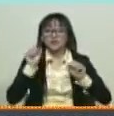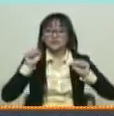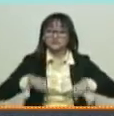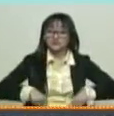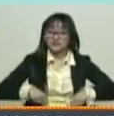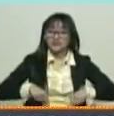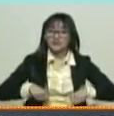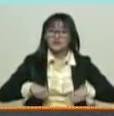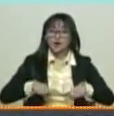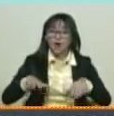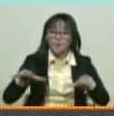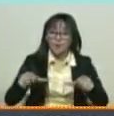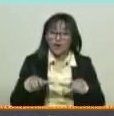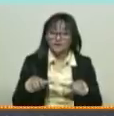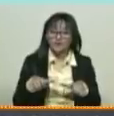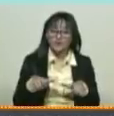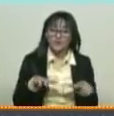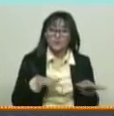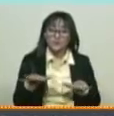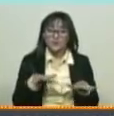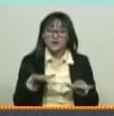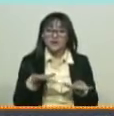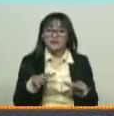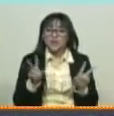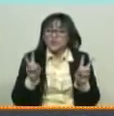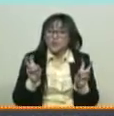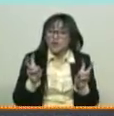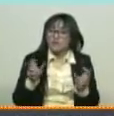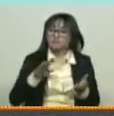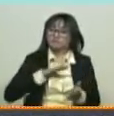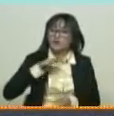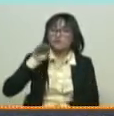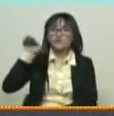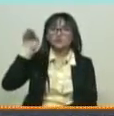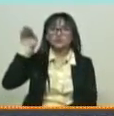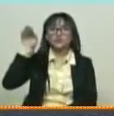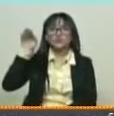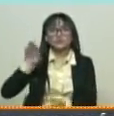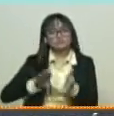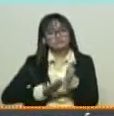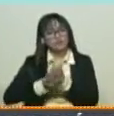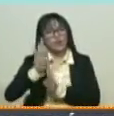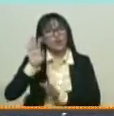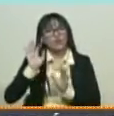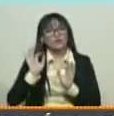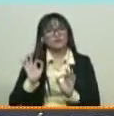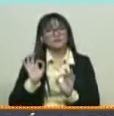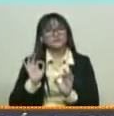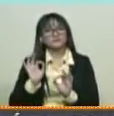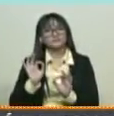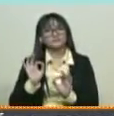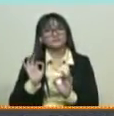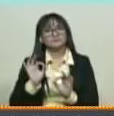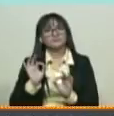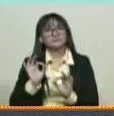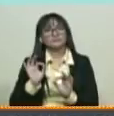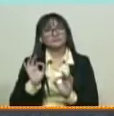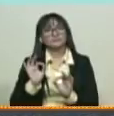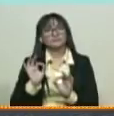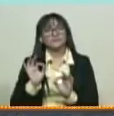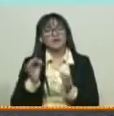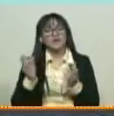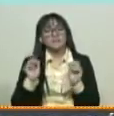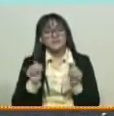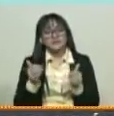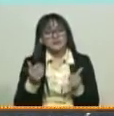esta convocatoria de un movimiento novedoso, de futuro, progresivo, que irrumpe en la vida política de Venezuela, pues